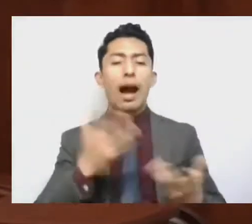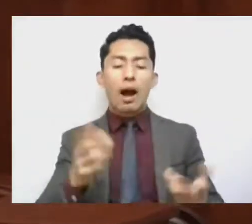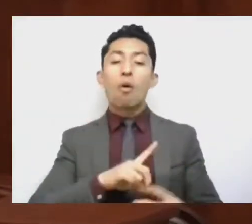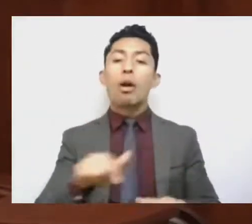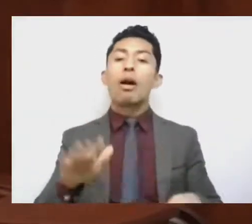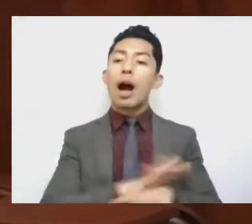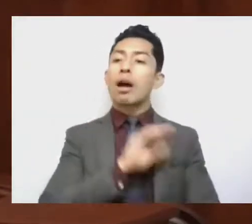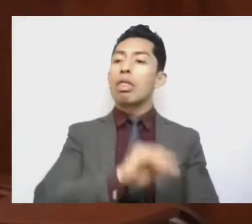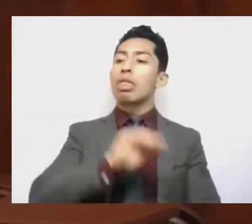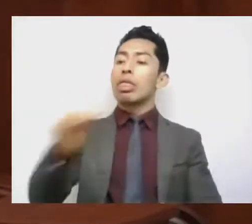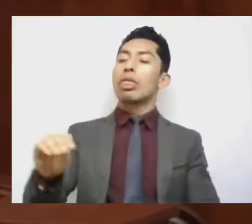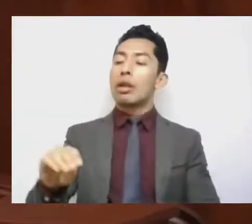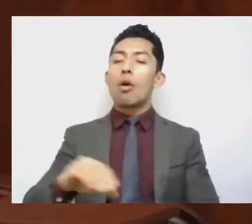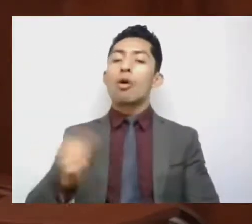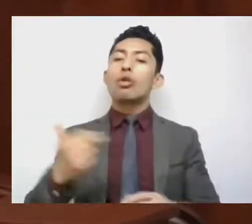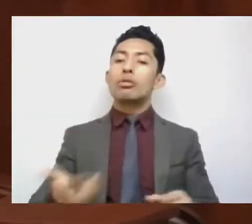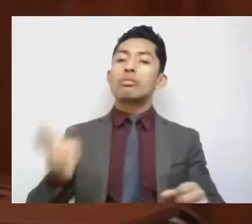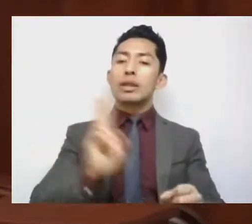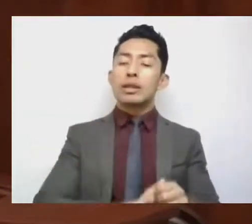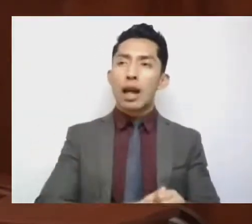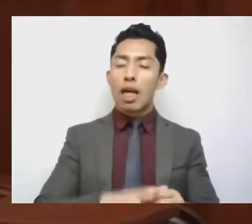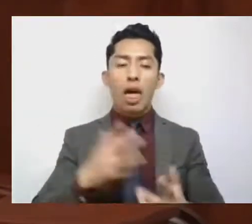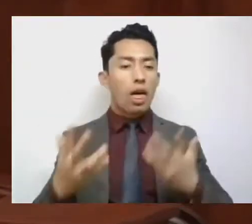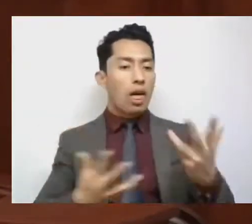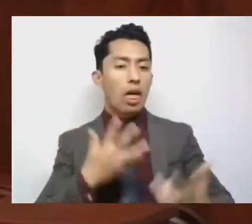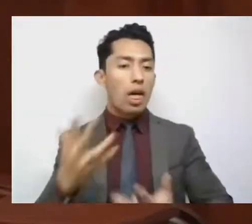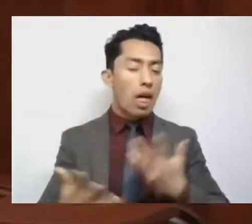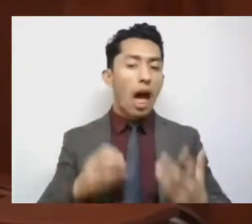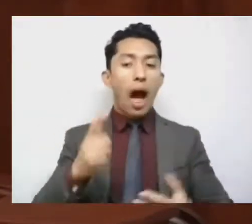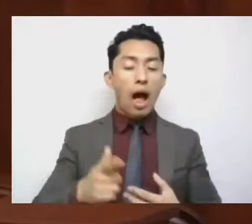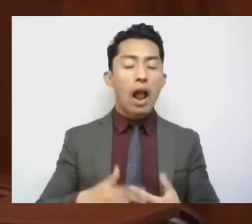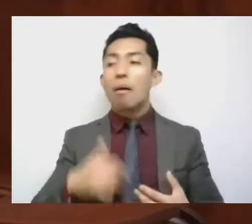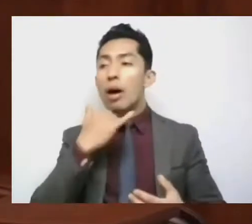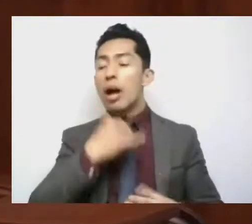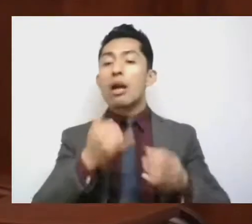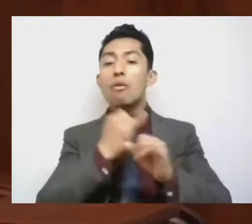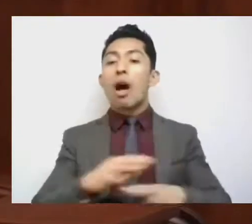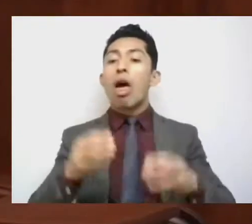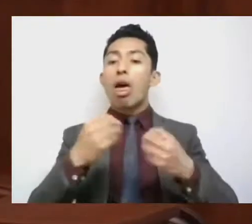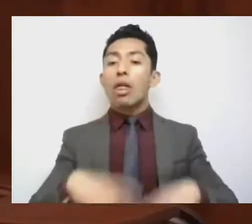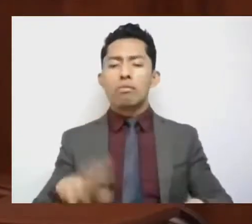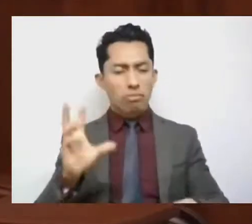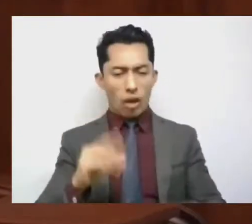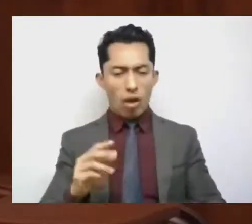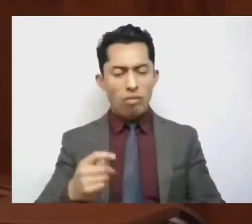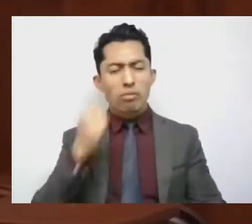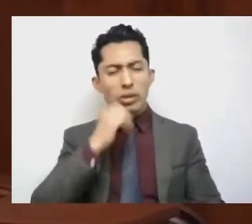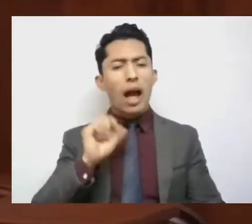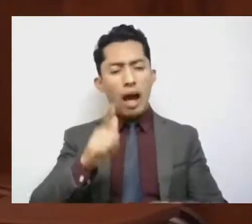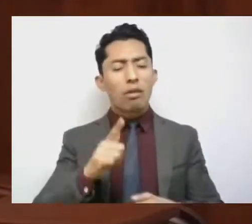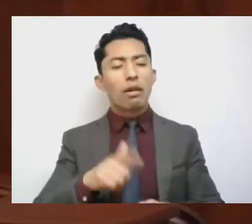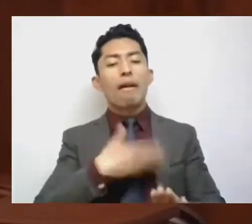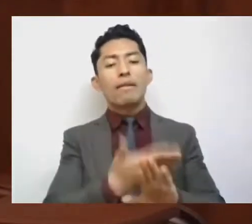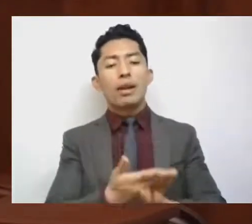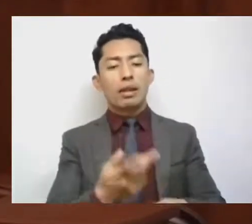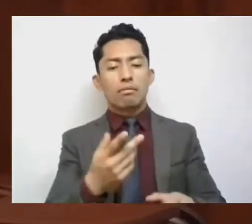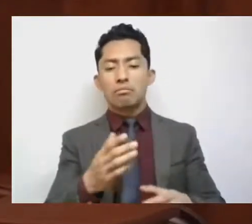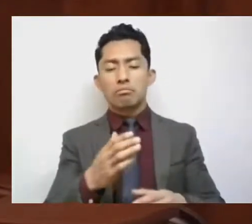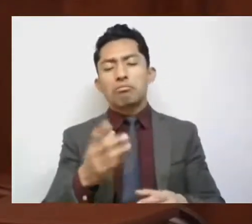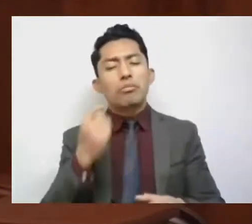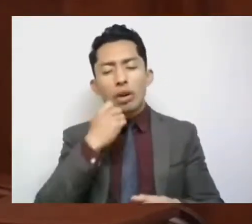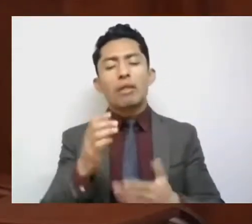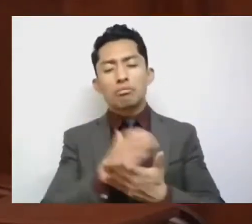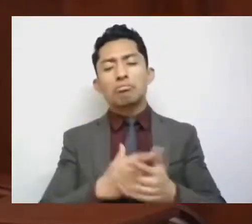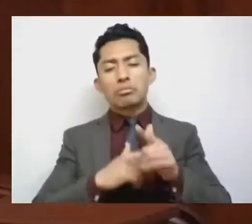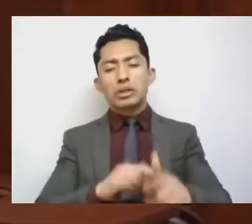institución no supondrán una brecha de información que pueda afectar a un tratamiento. Y por